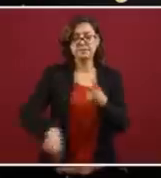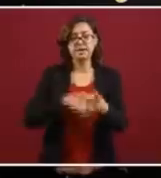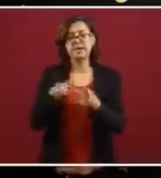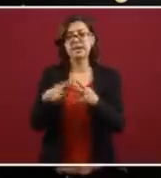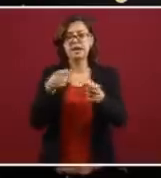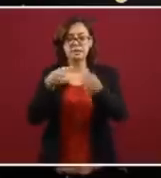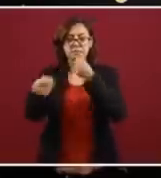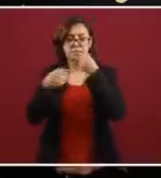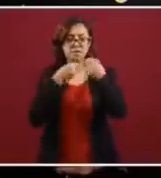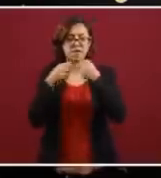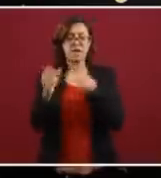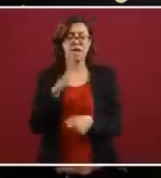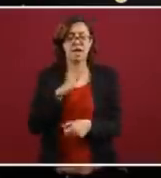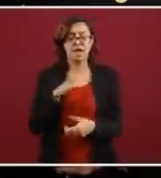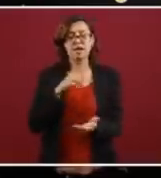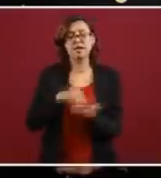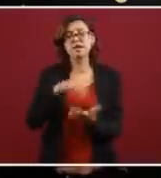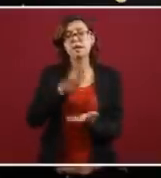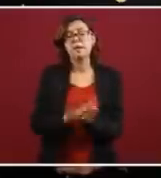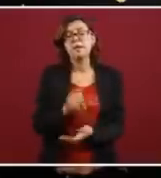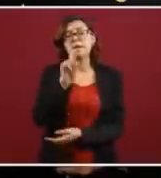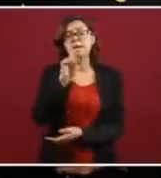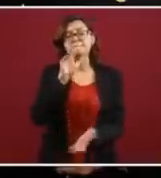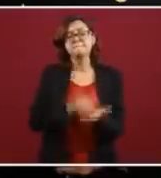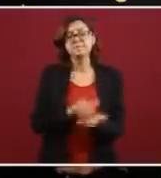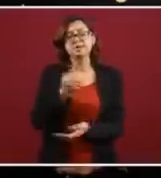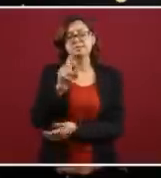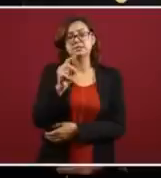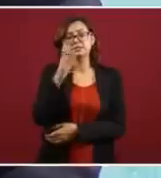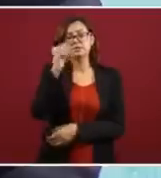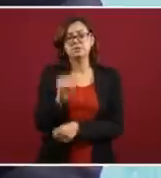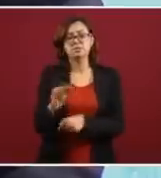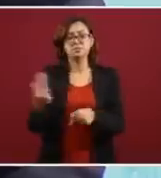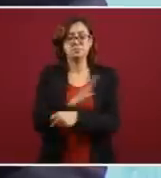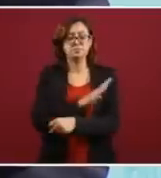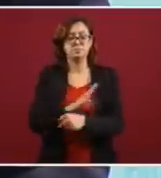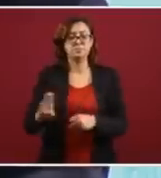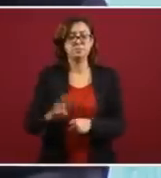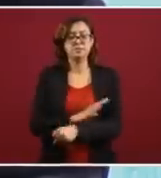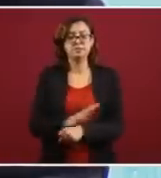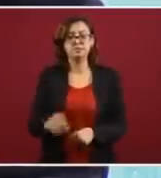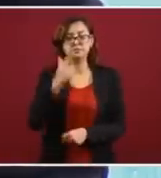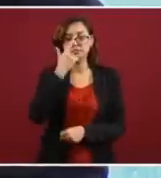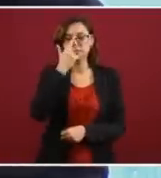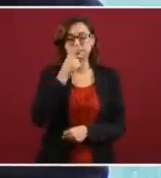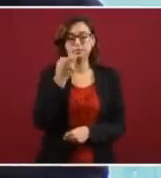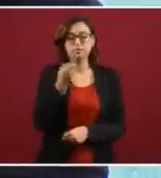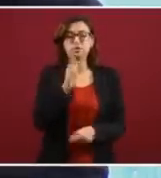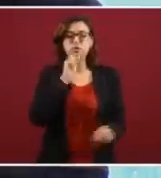actualmente registrados 1.039 beneficiarios dentro del programa. Este